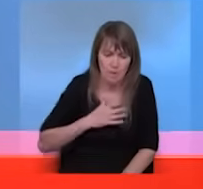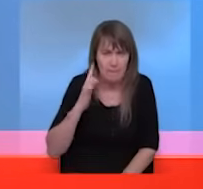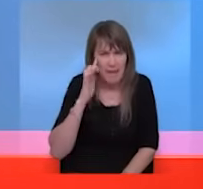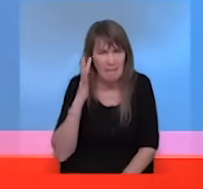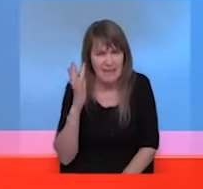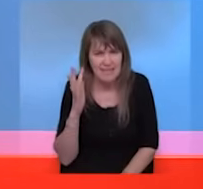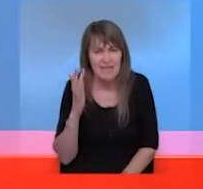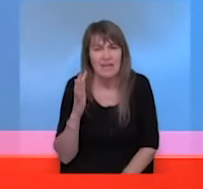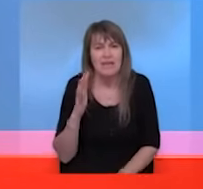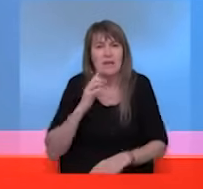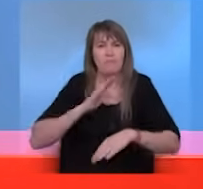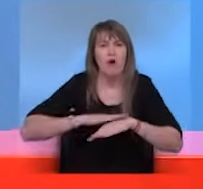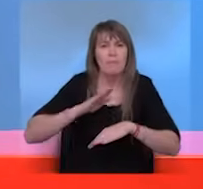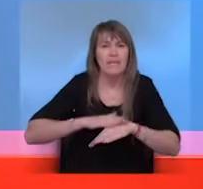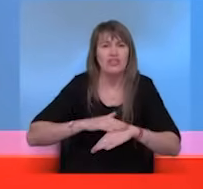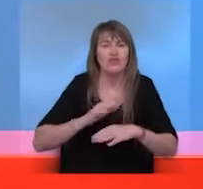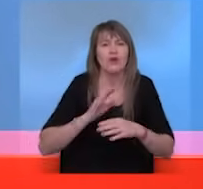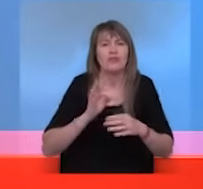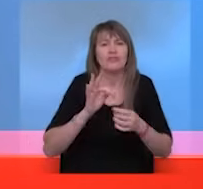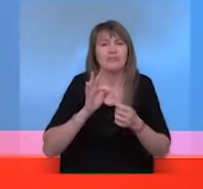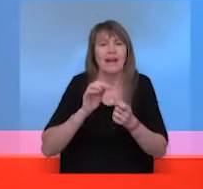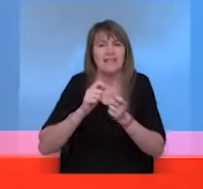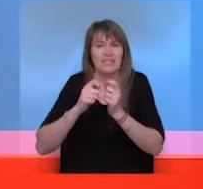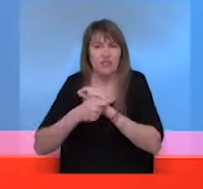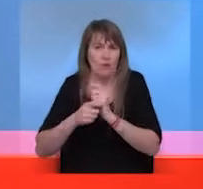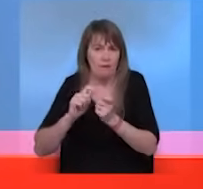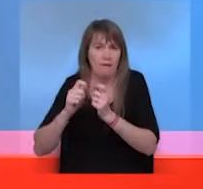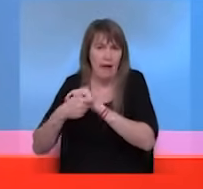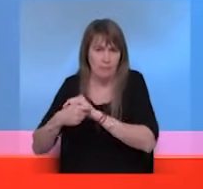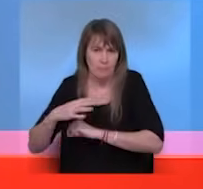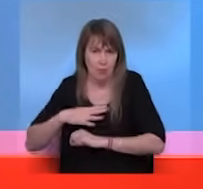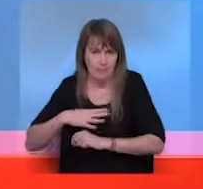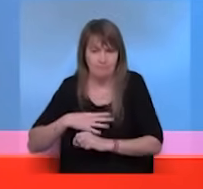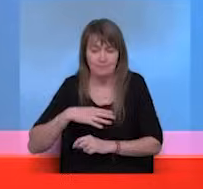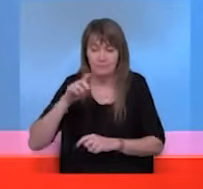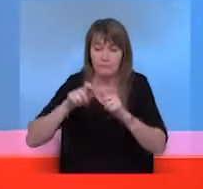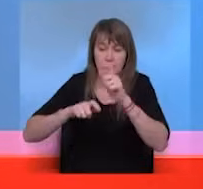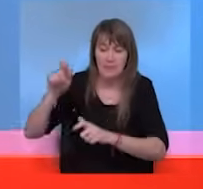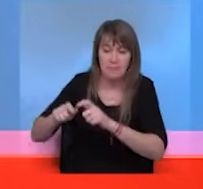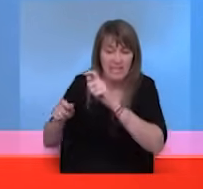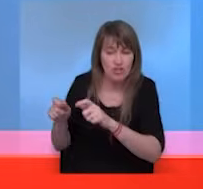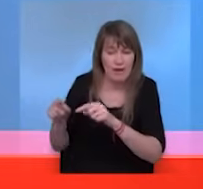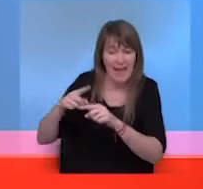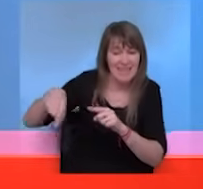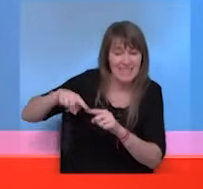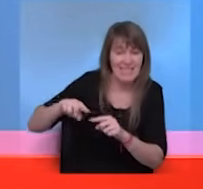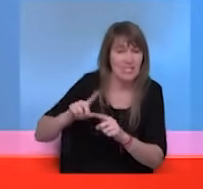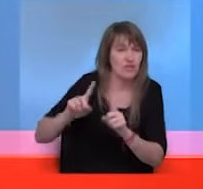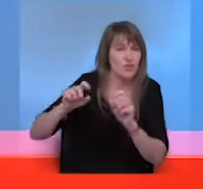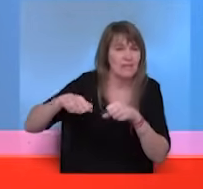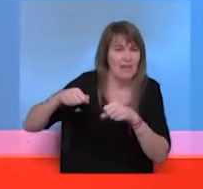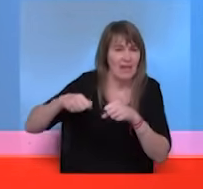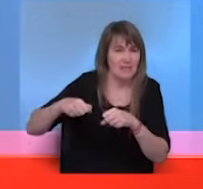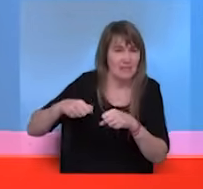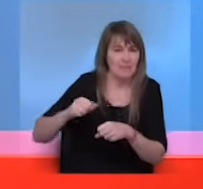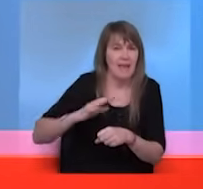es que estamos como en un momento de transición donde hay actores políticos que no están entendiendo que